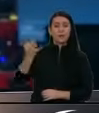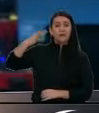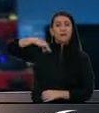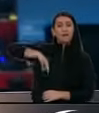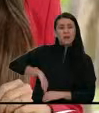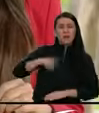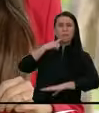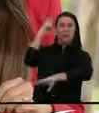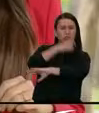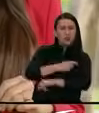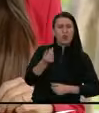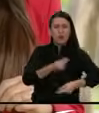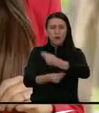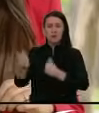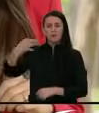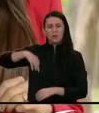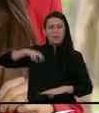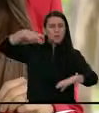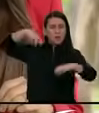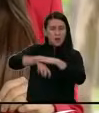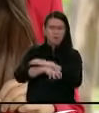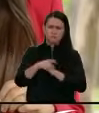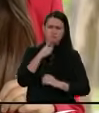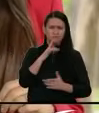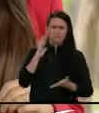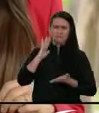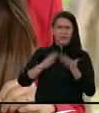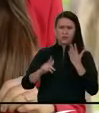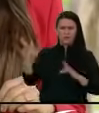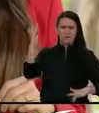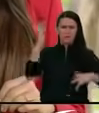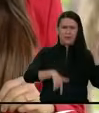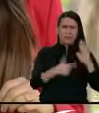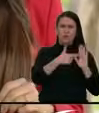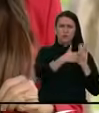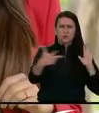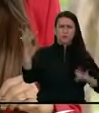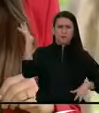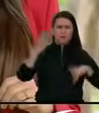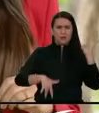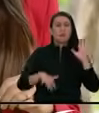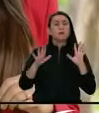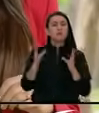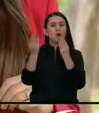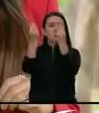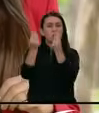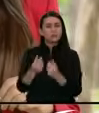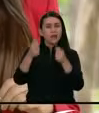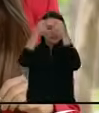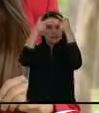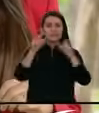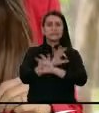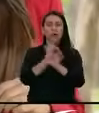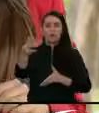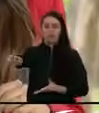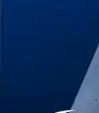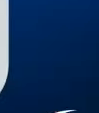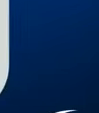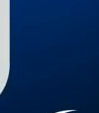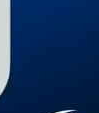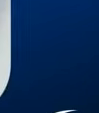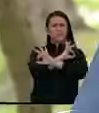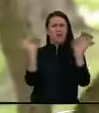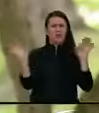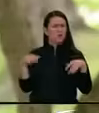a empresas petroleras y mineras. Luis Apolo, ¿qué dijo el ministro Bonilla sobre estos recursos que dejará de recibir el gobierno?